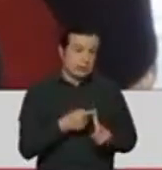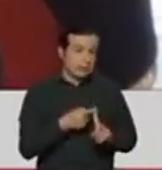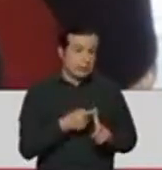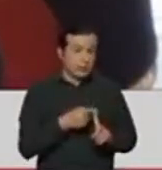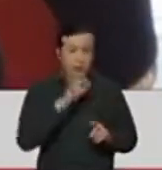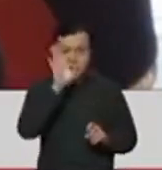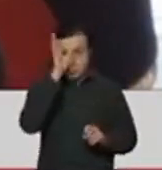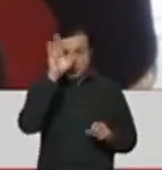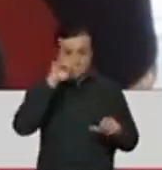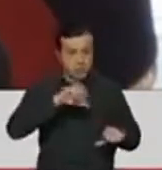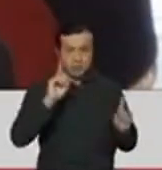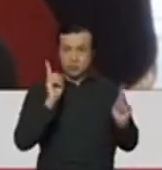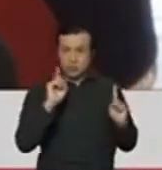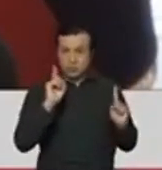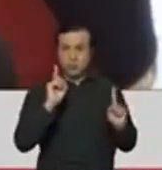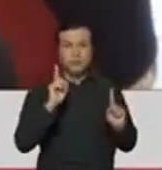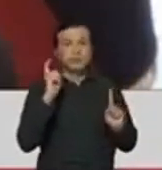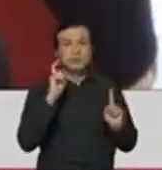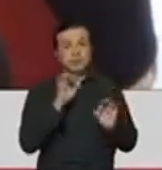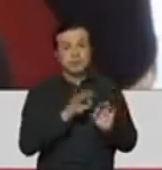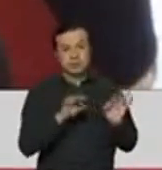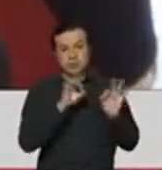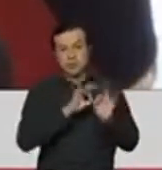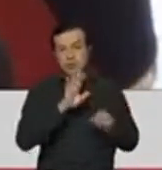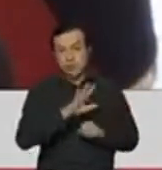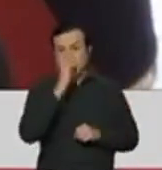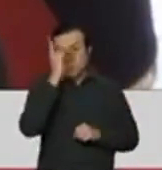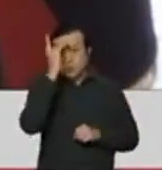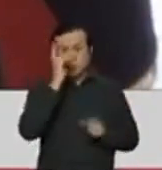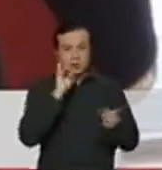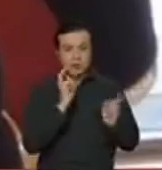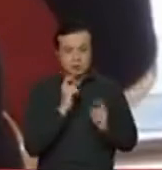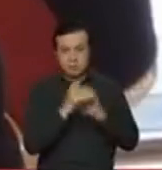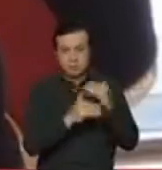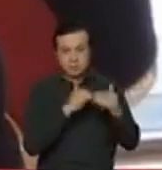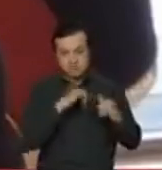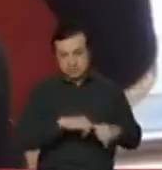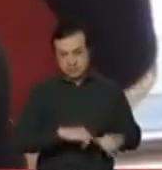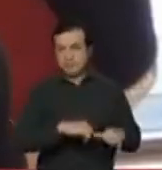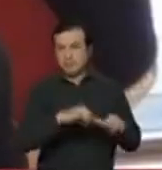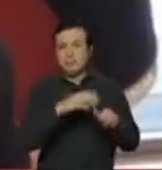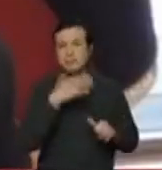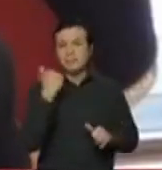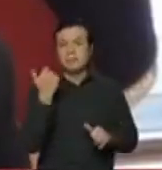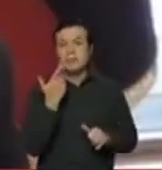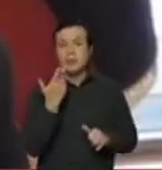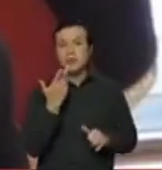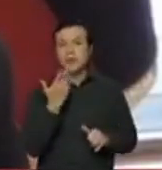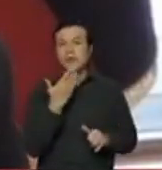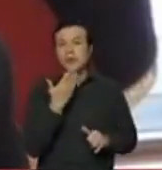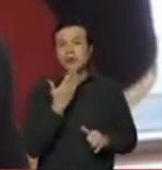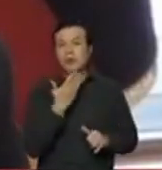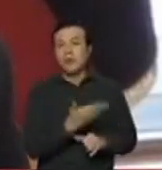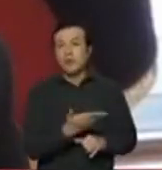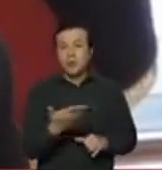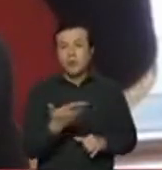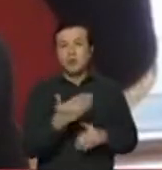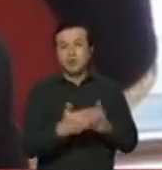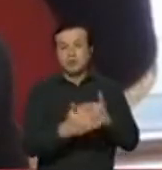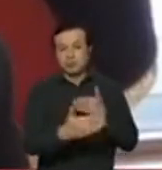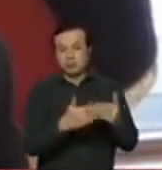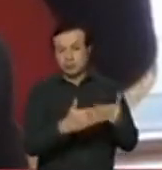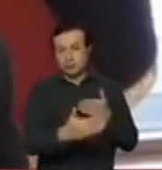concepto. Lo que tenemos que hacer es reperfilar esa deuda y en ese proceso estamos, para mejorar nuestros flujos de mediano y